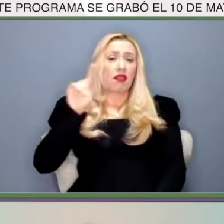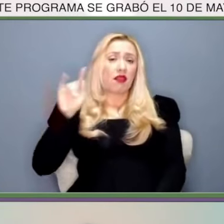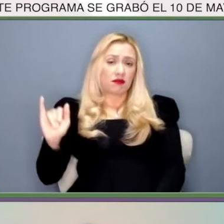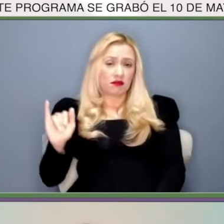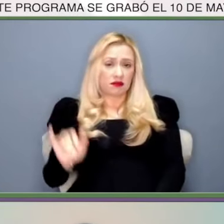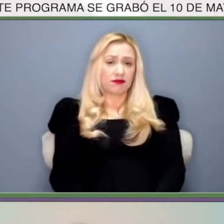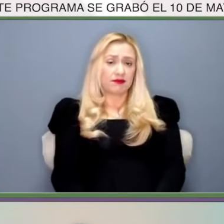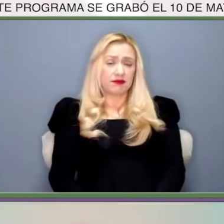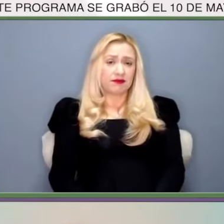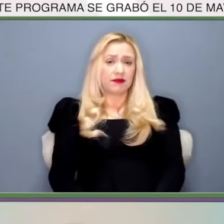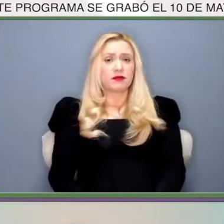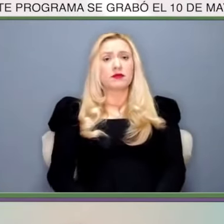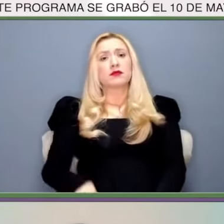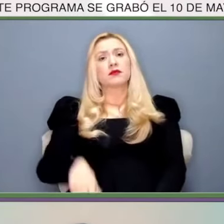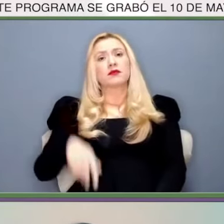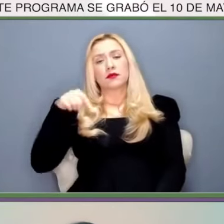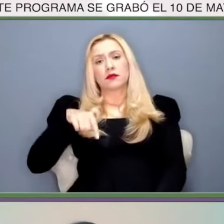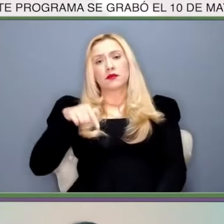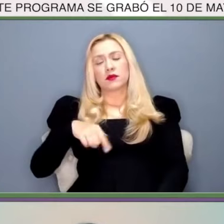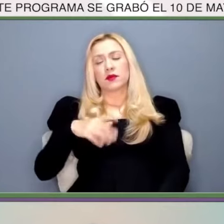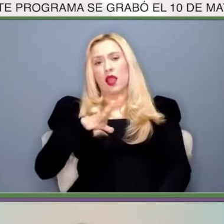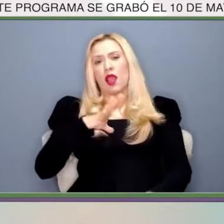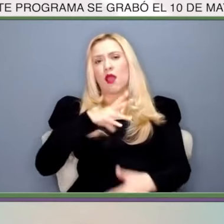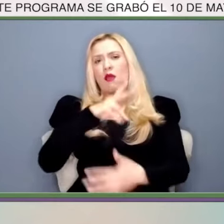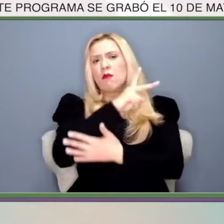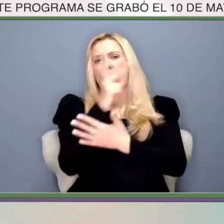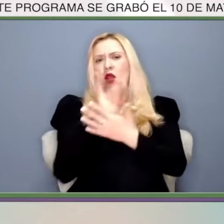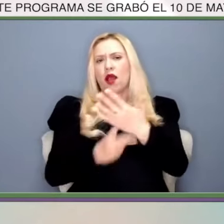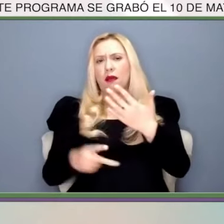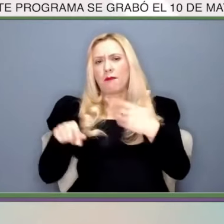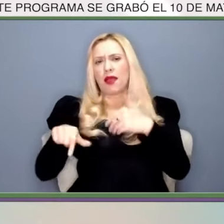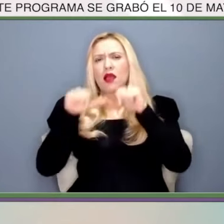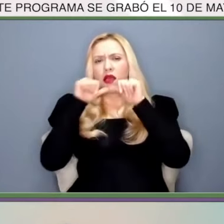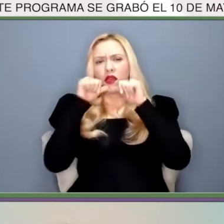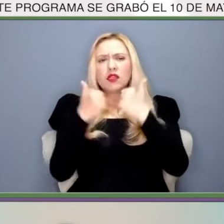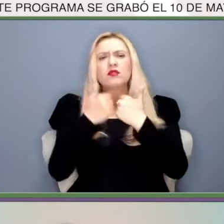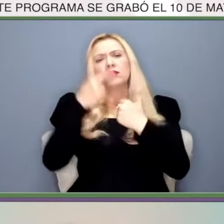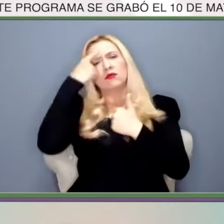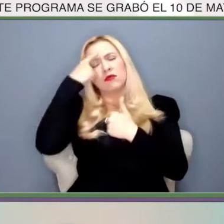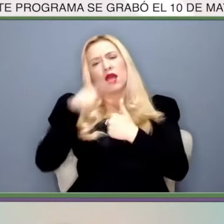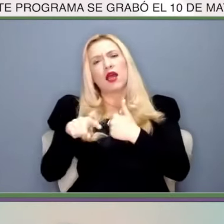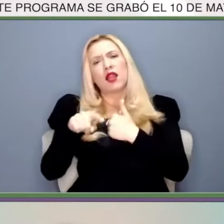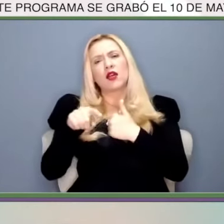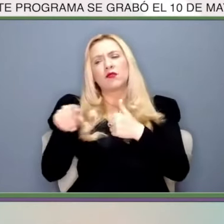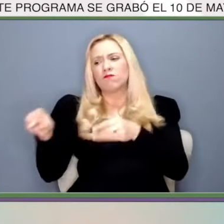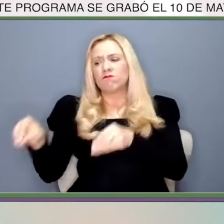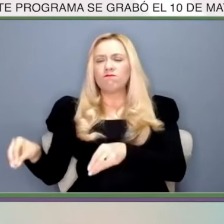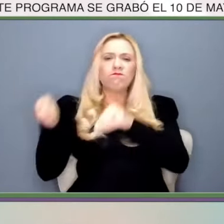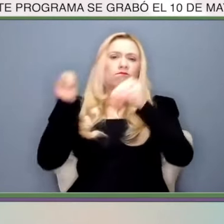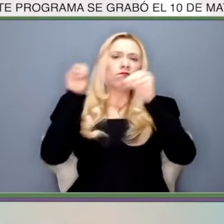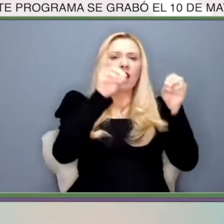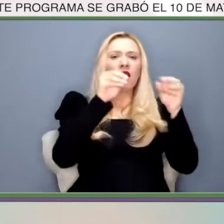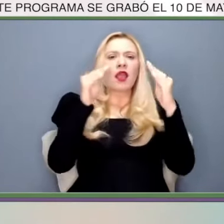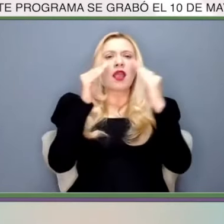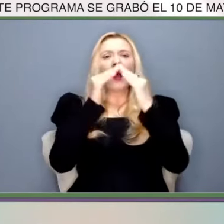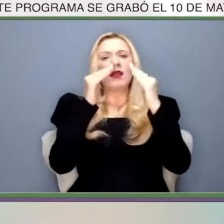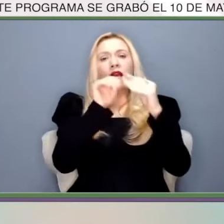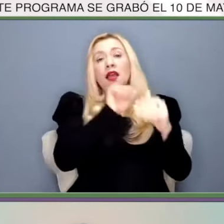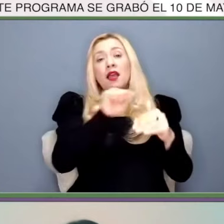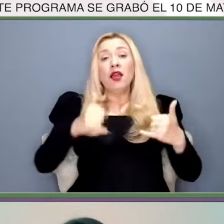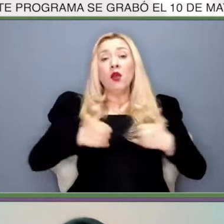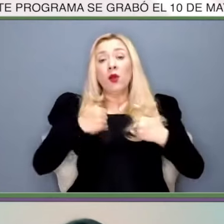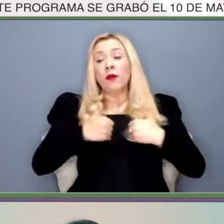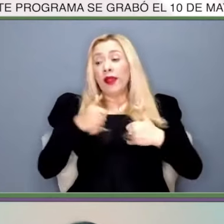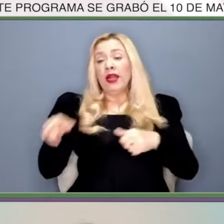nuestro programa de housing, en YAC tenemos una estrategia de colocar en casas de familias aliadas a jóvenes que